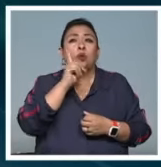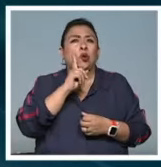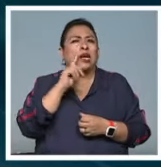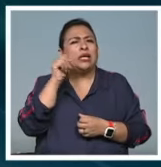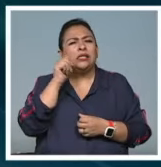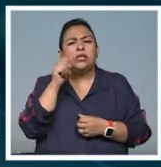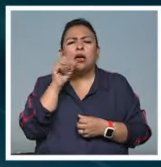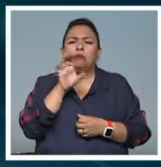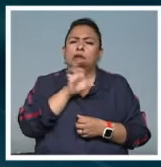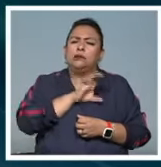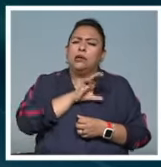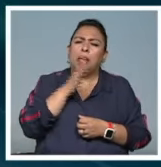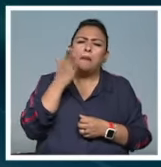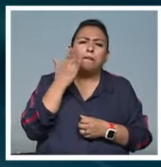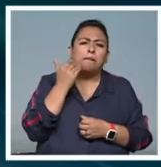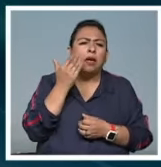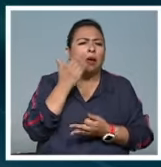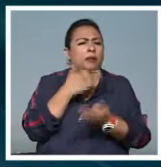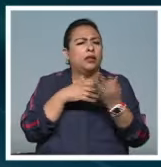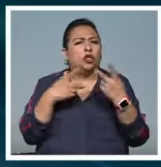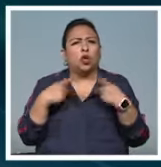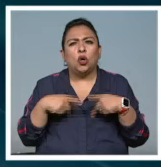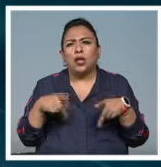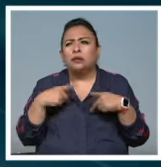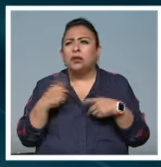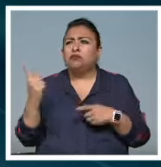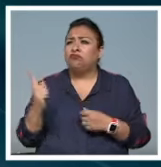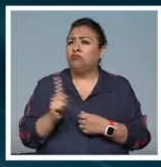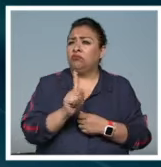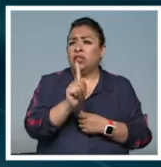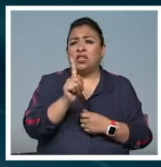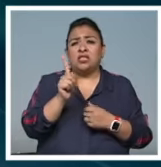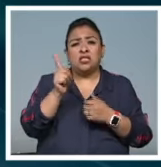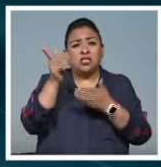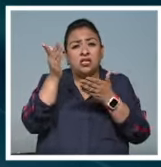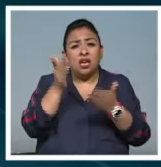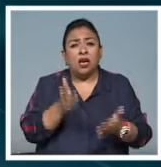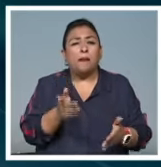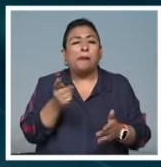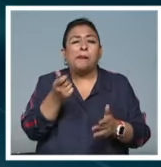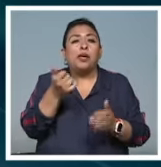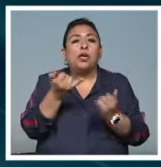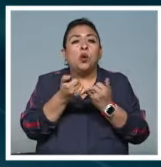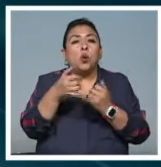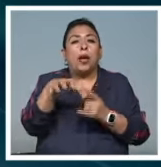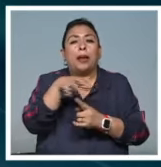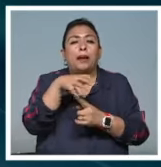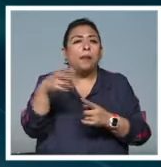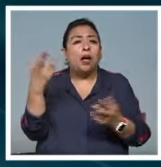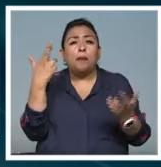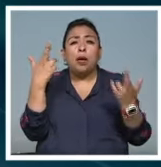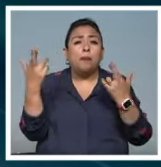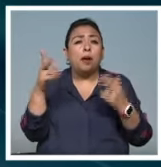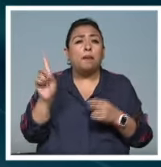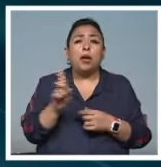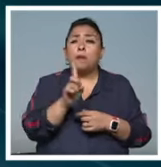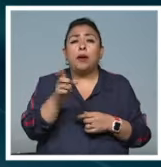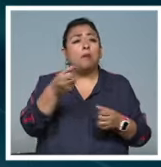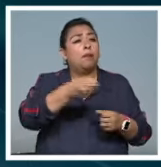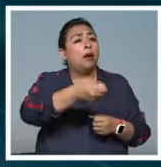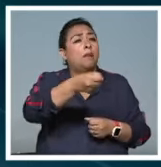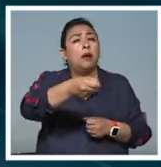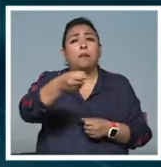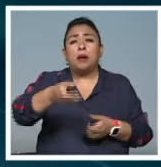muy cálida con todo mundo, con todo. Ella llegaba aquí y era como una campanita, ¿no? Por todos los pasillos llegaba y saludaba a